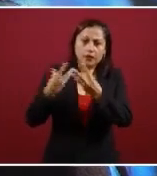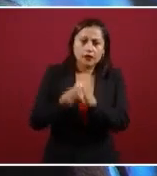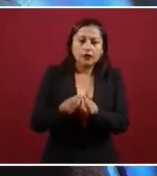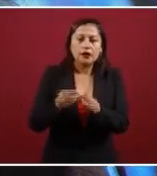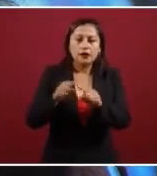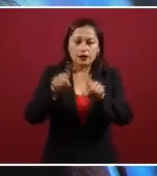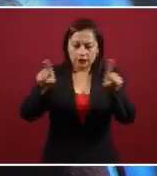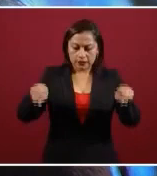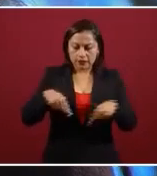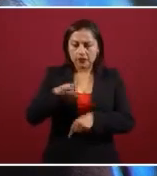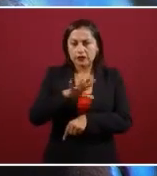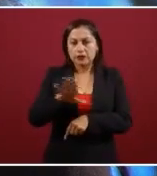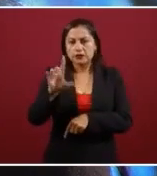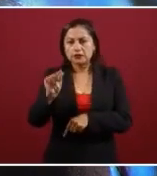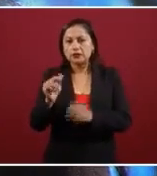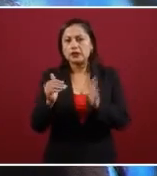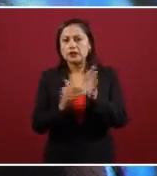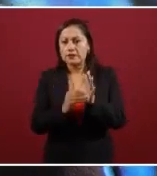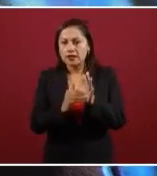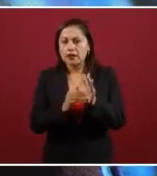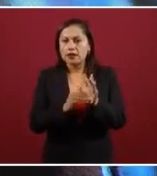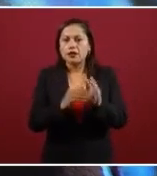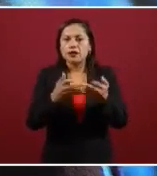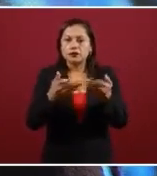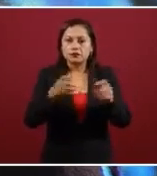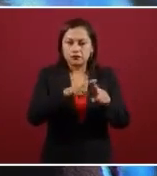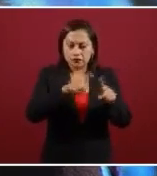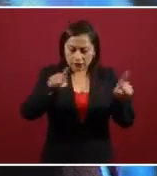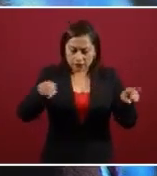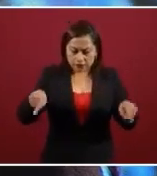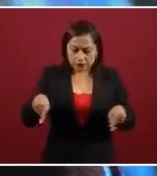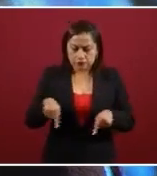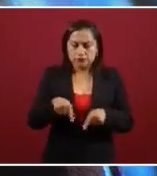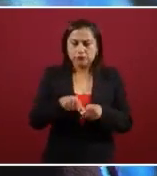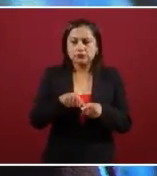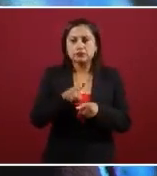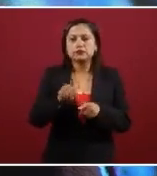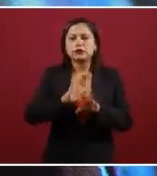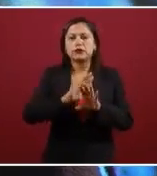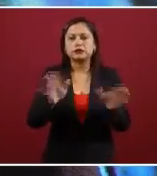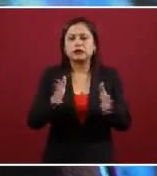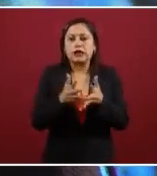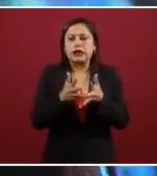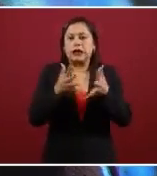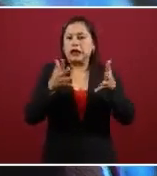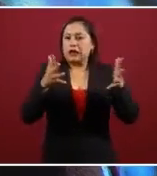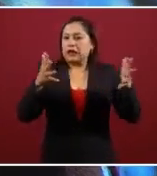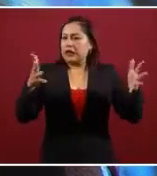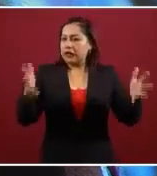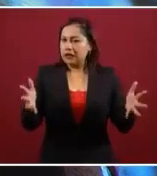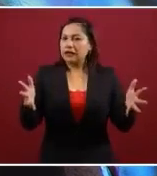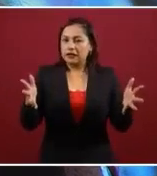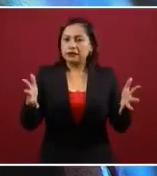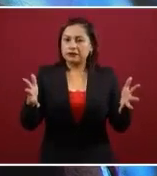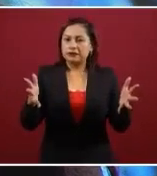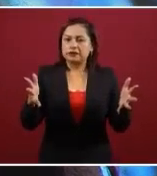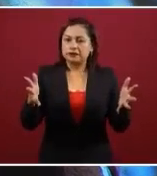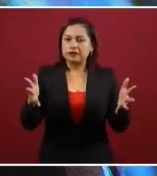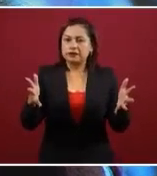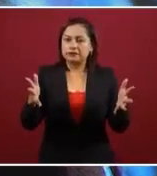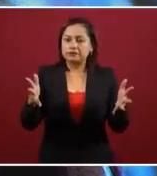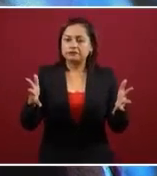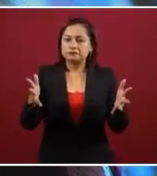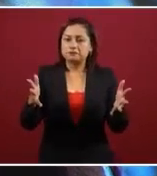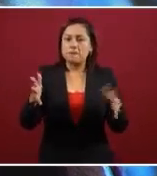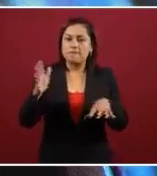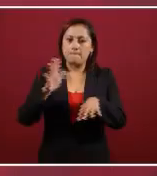hectáreas, pues estamos abarcando una superficie mayor que algunas entidades